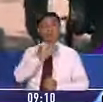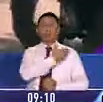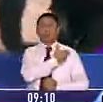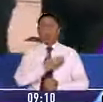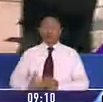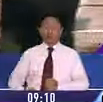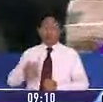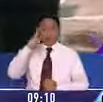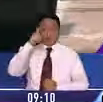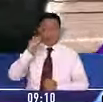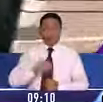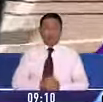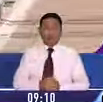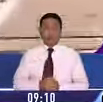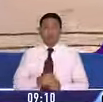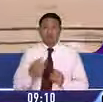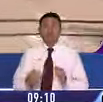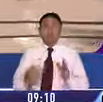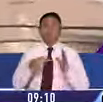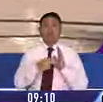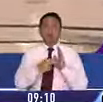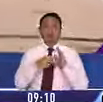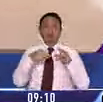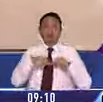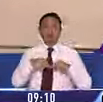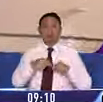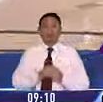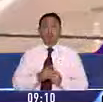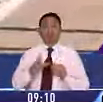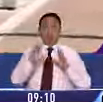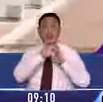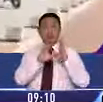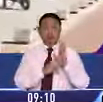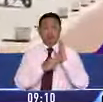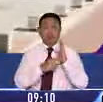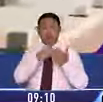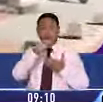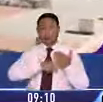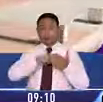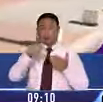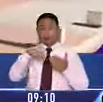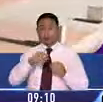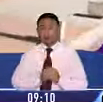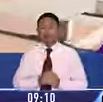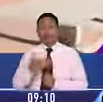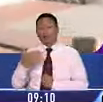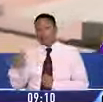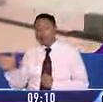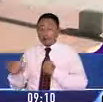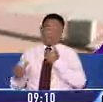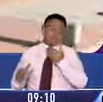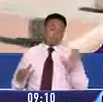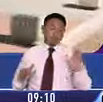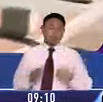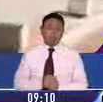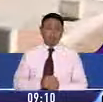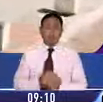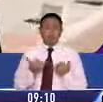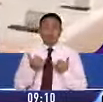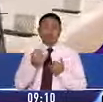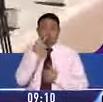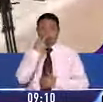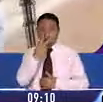presidente Guillermo Lasso de activar este mecanismo completamente constitucional que ha sido la muerte cruzada. Ahí podemos